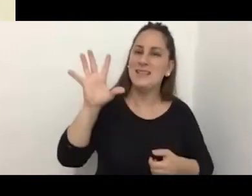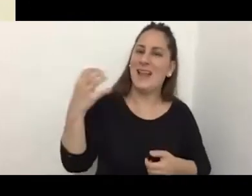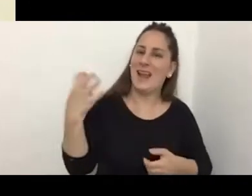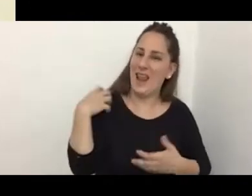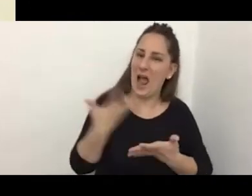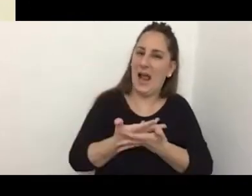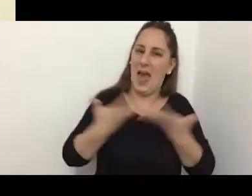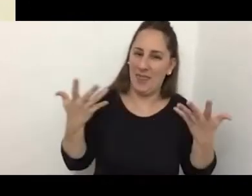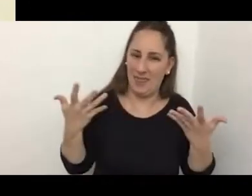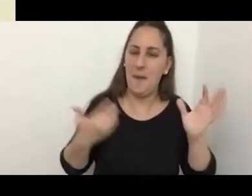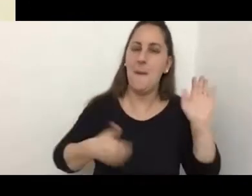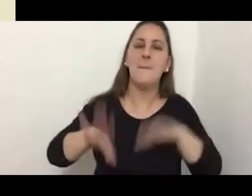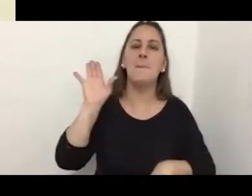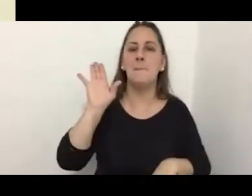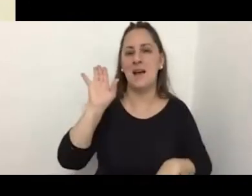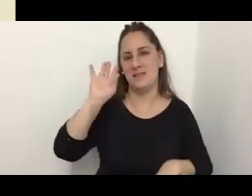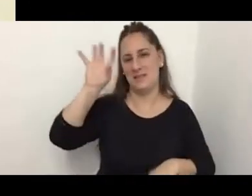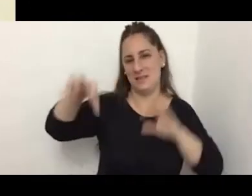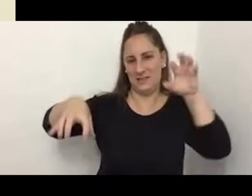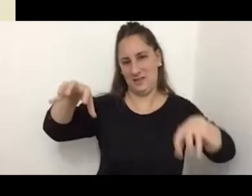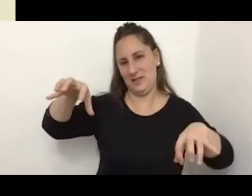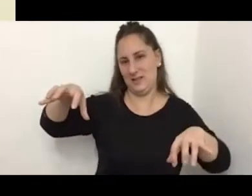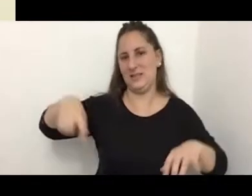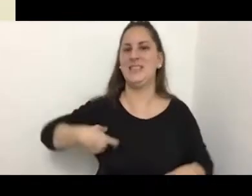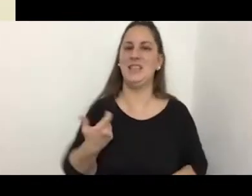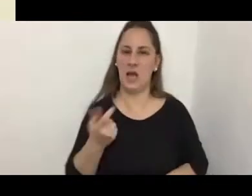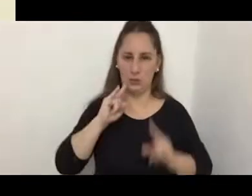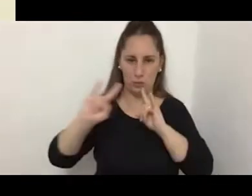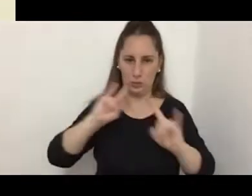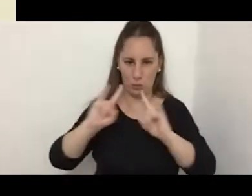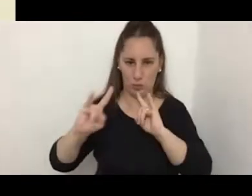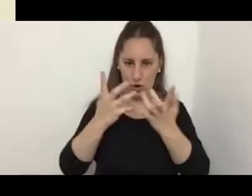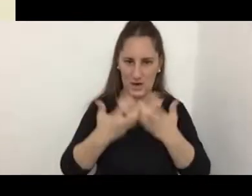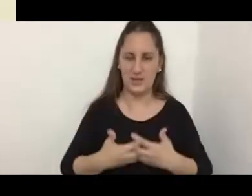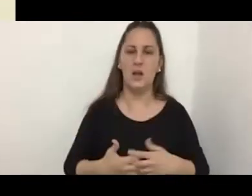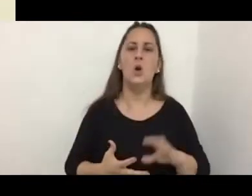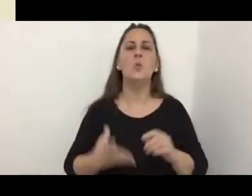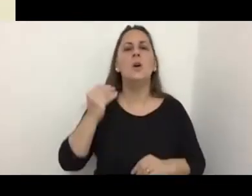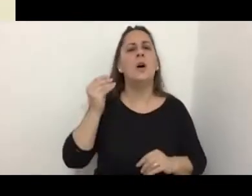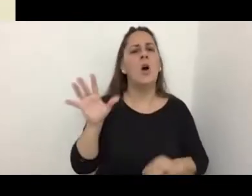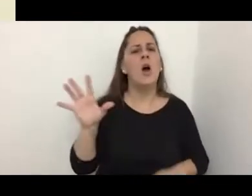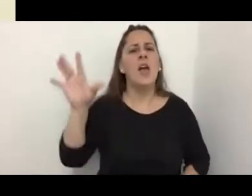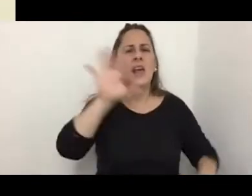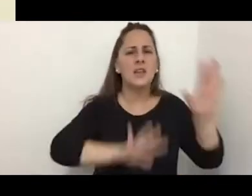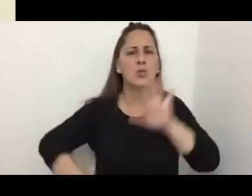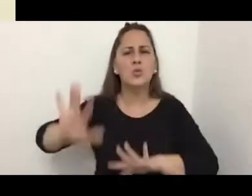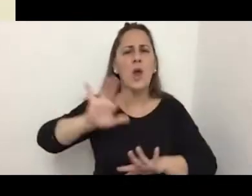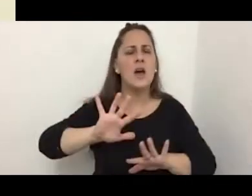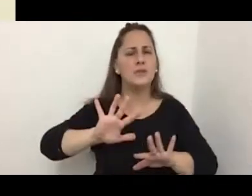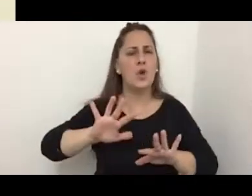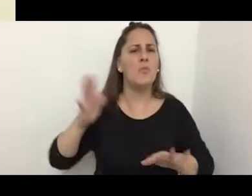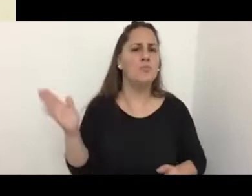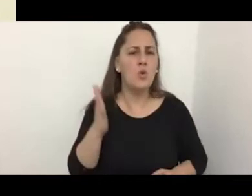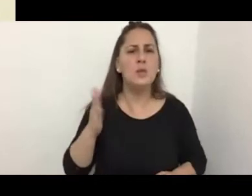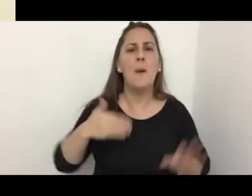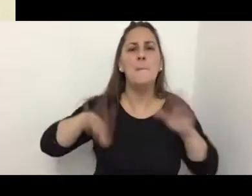lo realizan las centrales sindicales. Muchas veces se habla de reestructuración productiva y en la lógica liberal eso